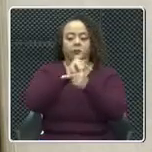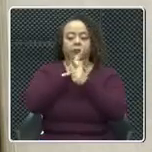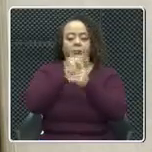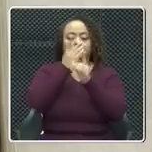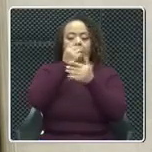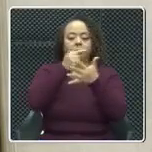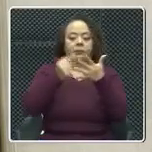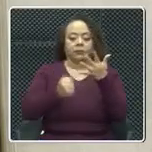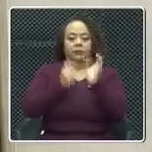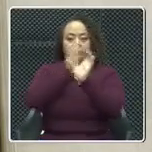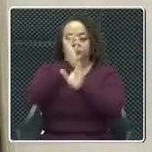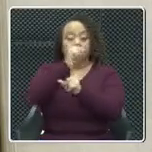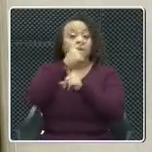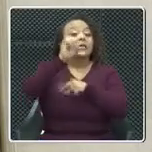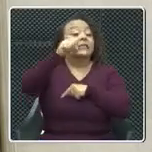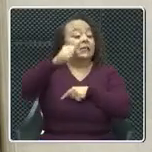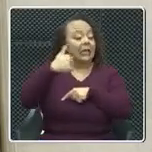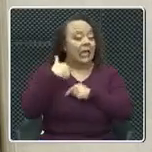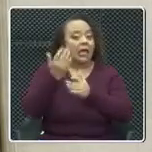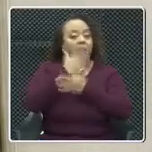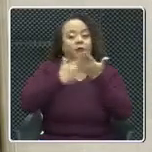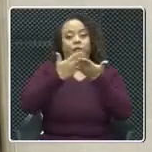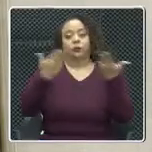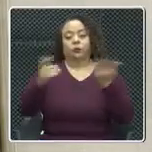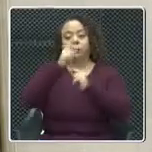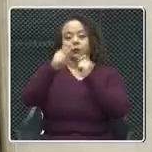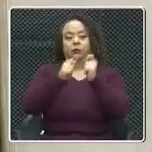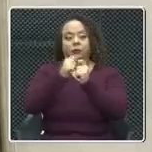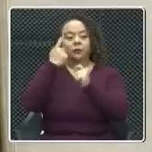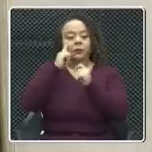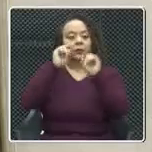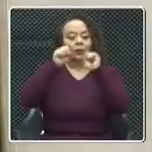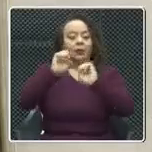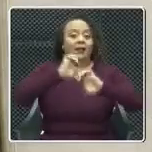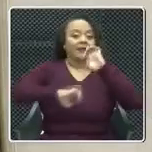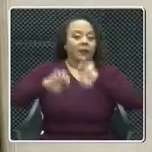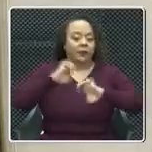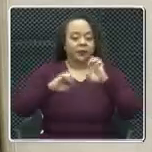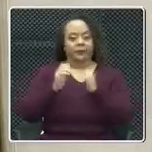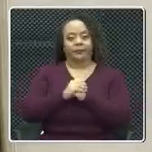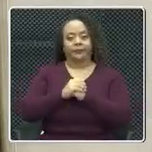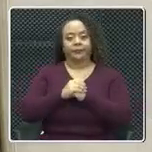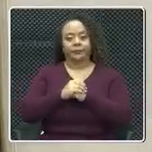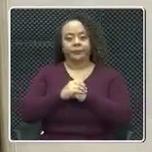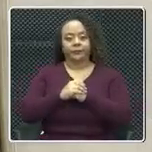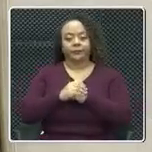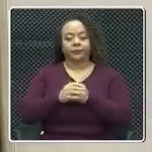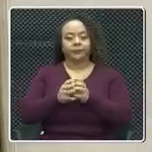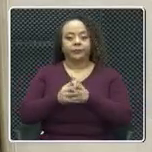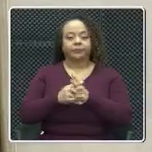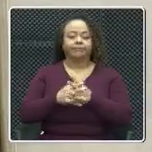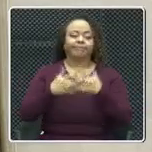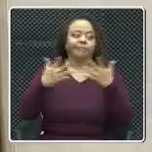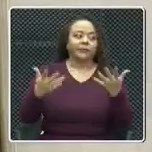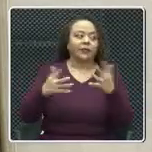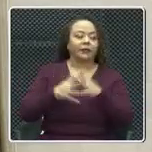factores psicosociales, sí hay algunos instrumentos específicos para poder evaluar la,